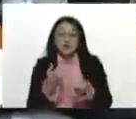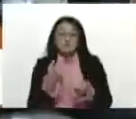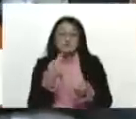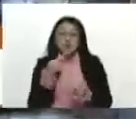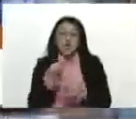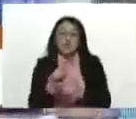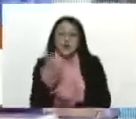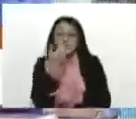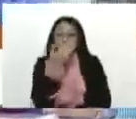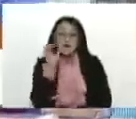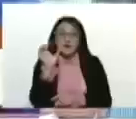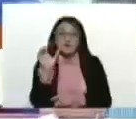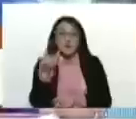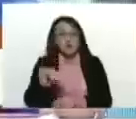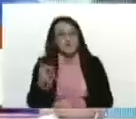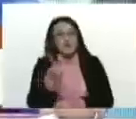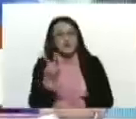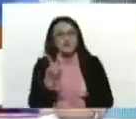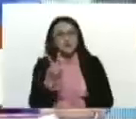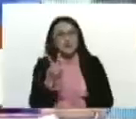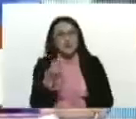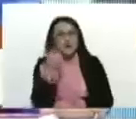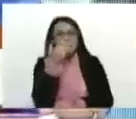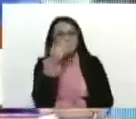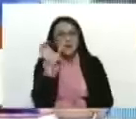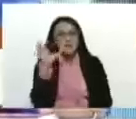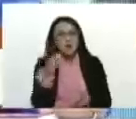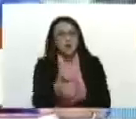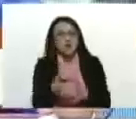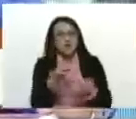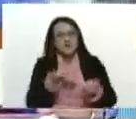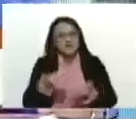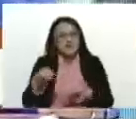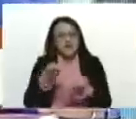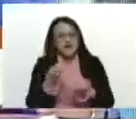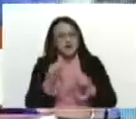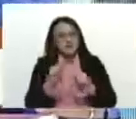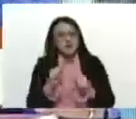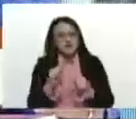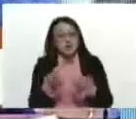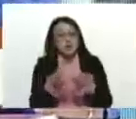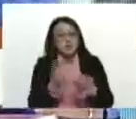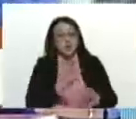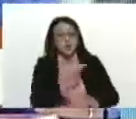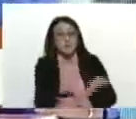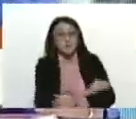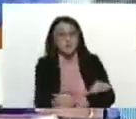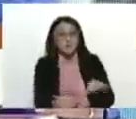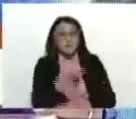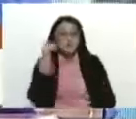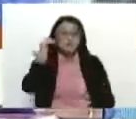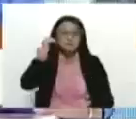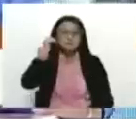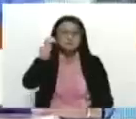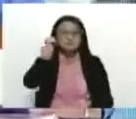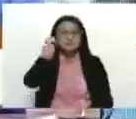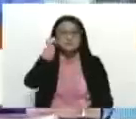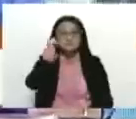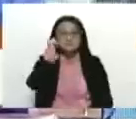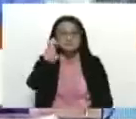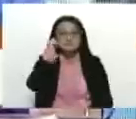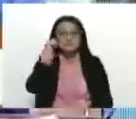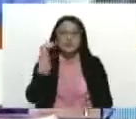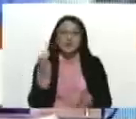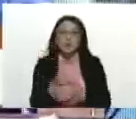imperialismo aquí en Venezuela el imperialismo encontró tierra fértil en sectores de la oposición contraron tierra